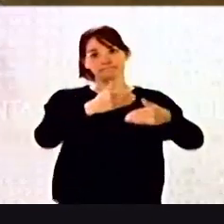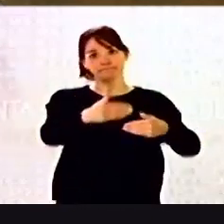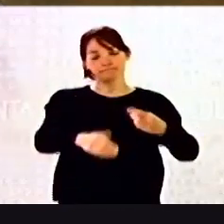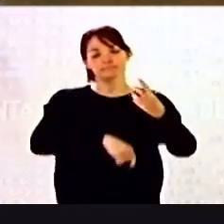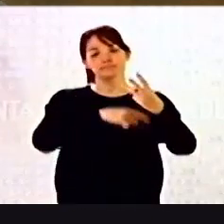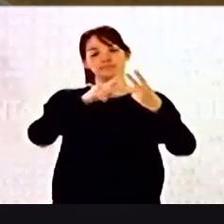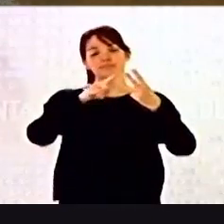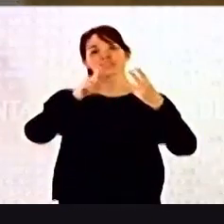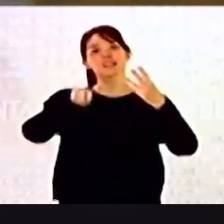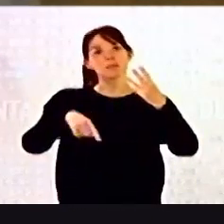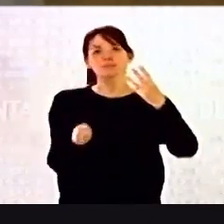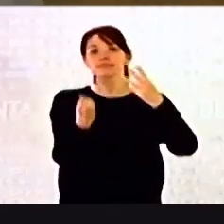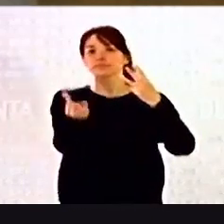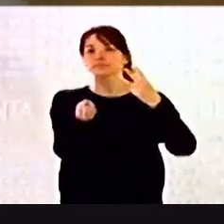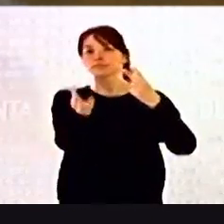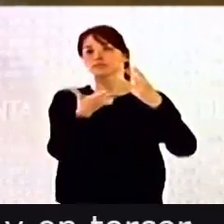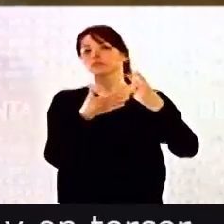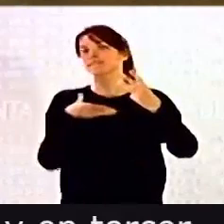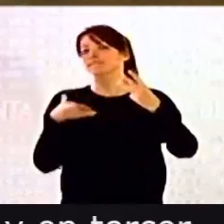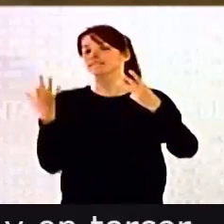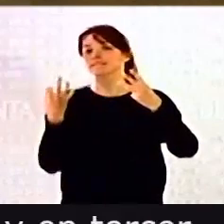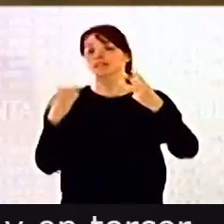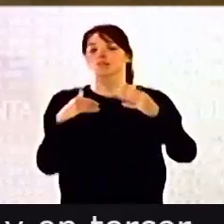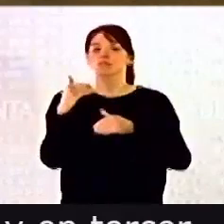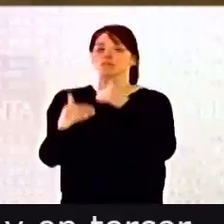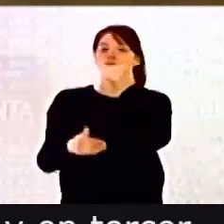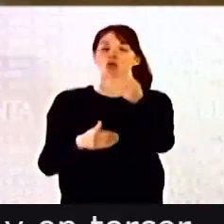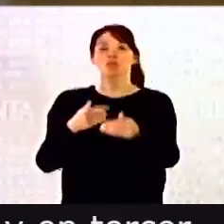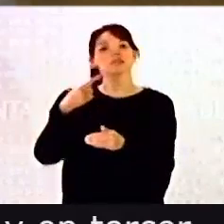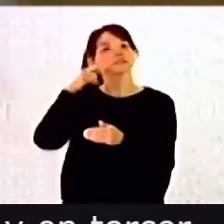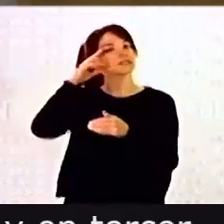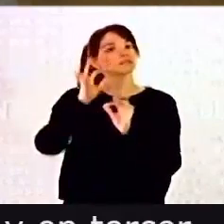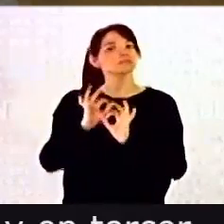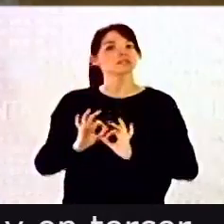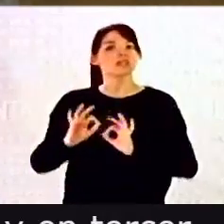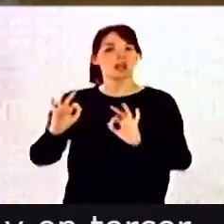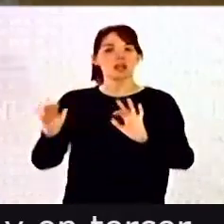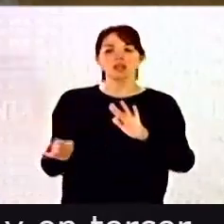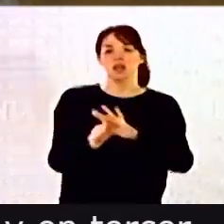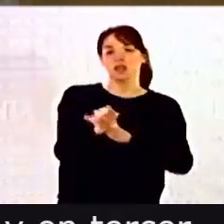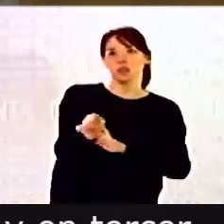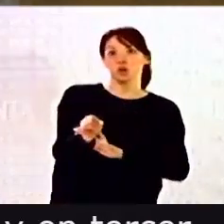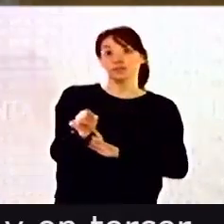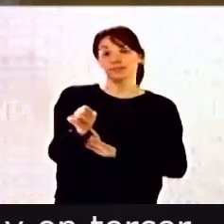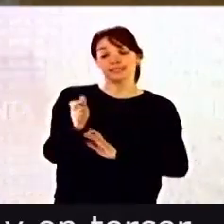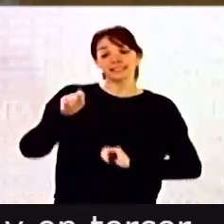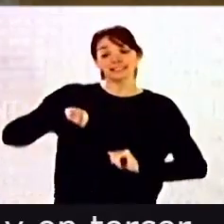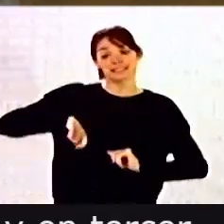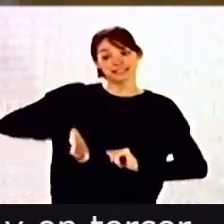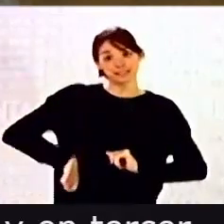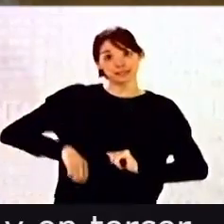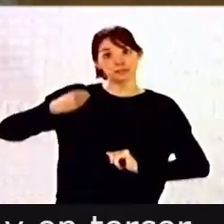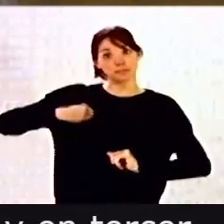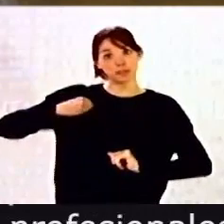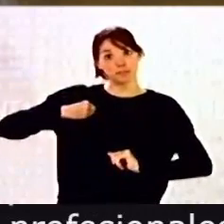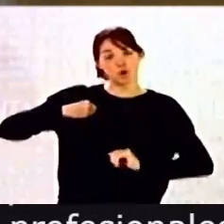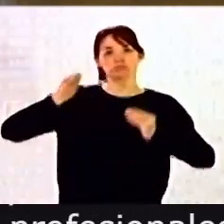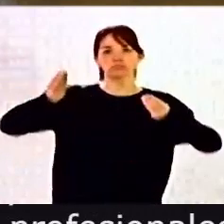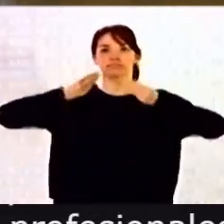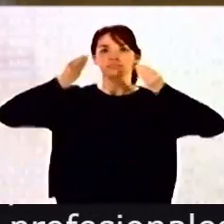lugar, informar del proceso de especialización de nuestros profesionales que se encuentran realizando la